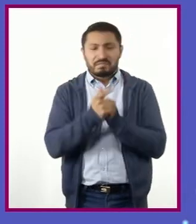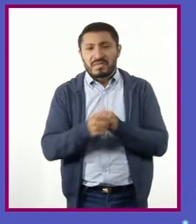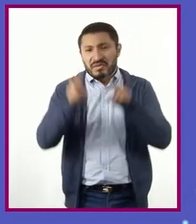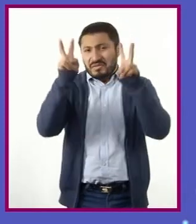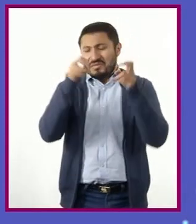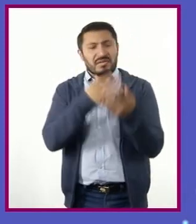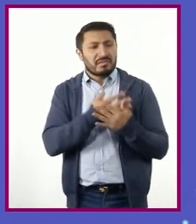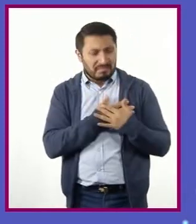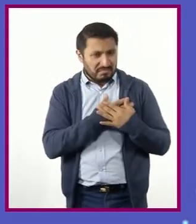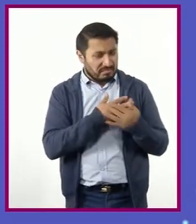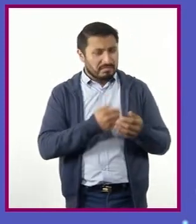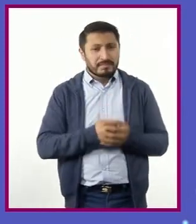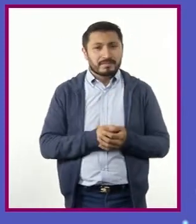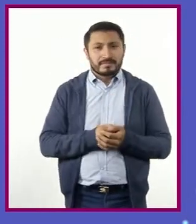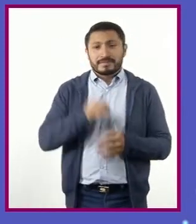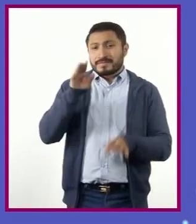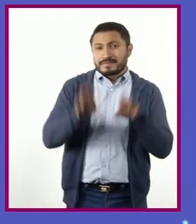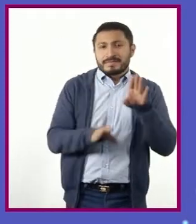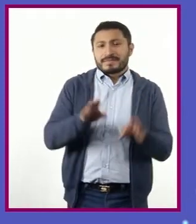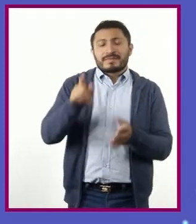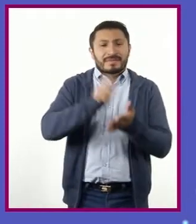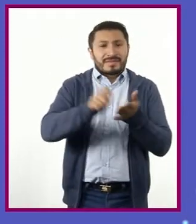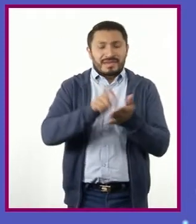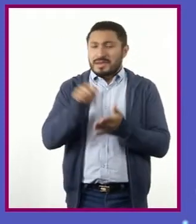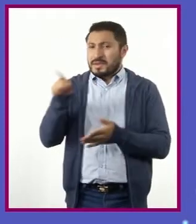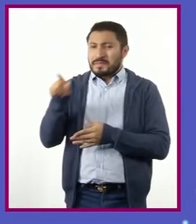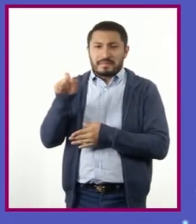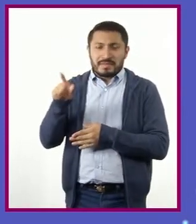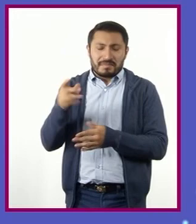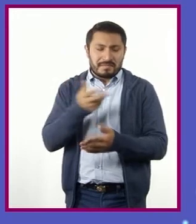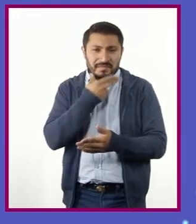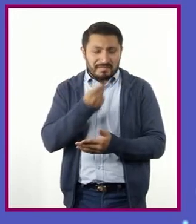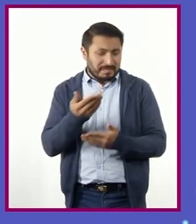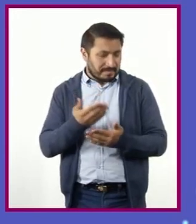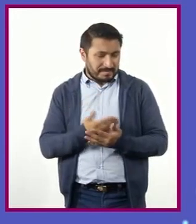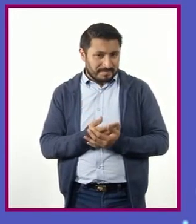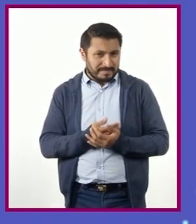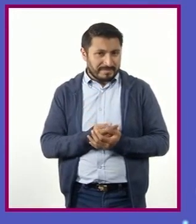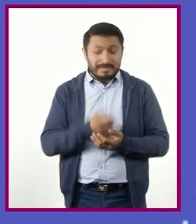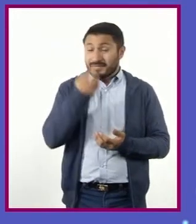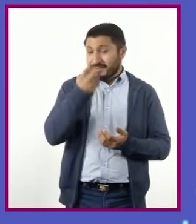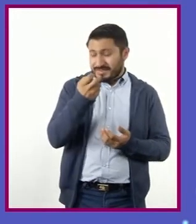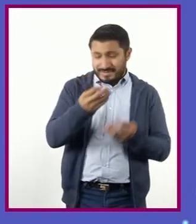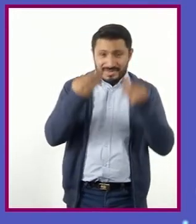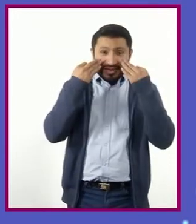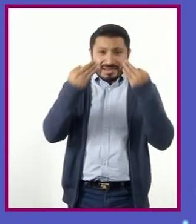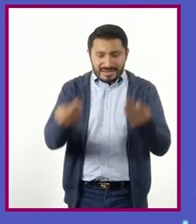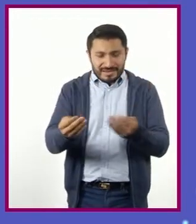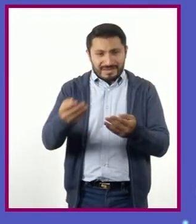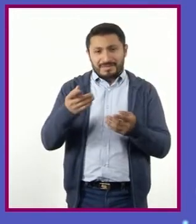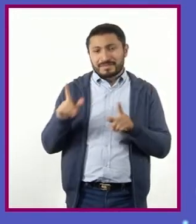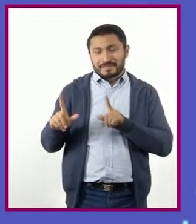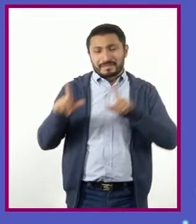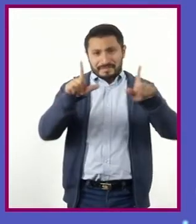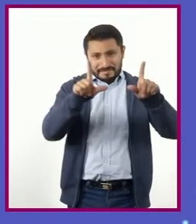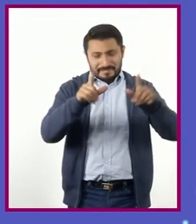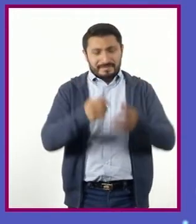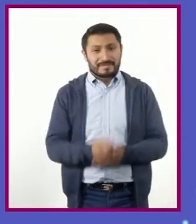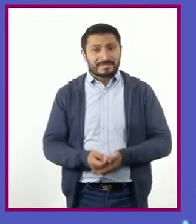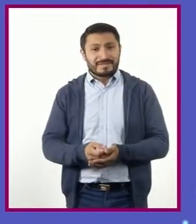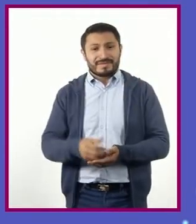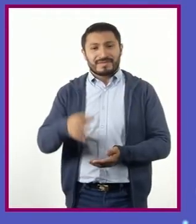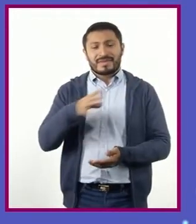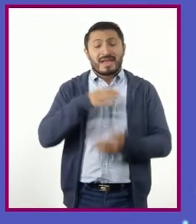tema amoroso, a veces escritos por el mismo enamorado. Esto se puede apreciar en el siguiente fragmento que